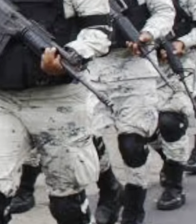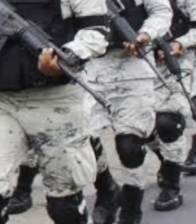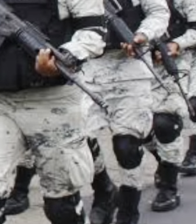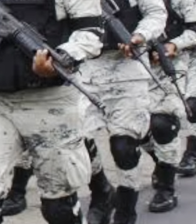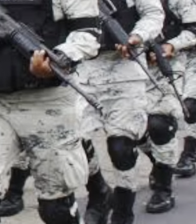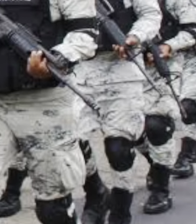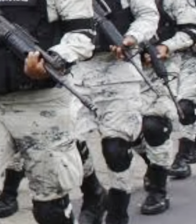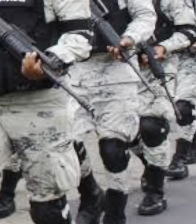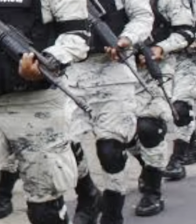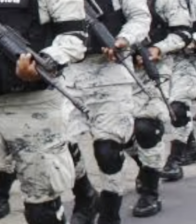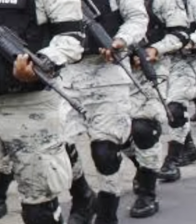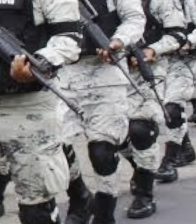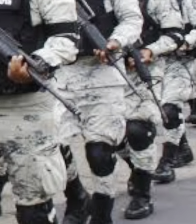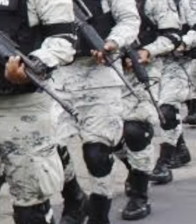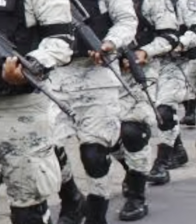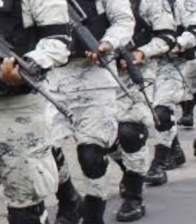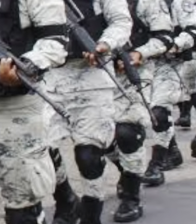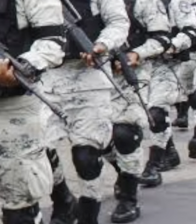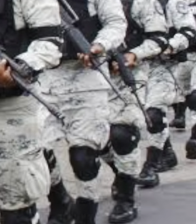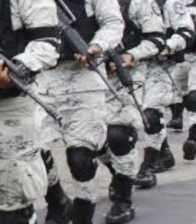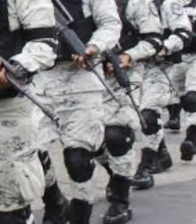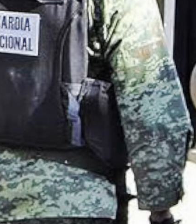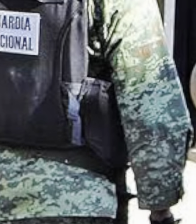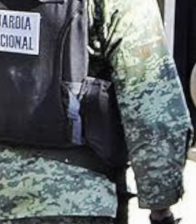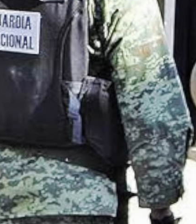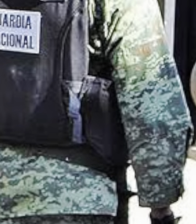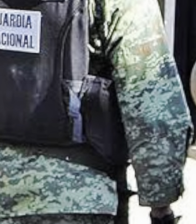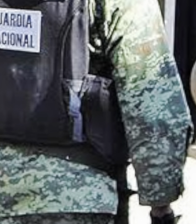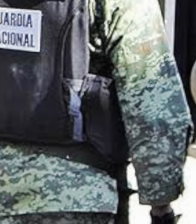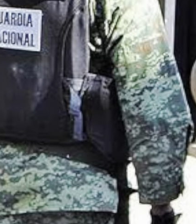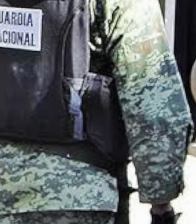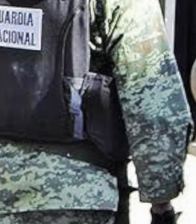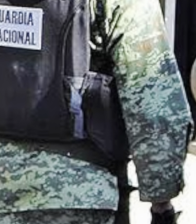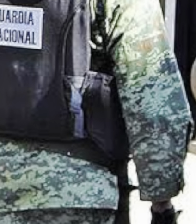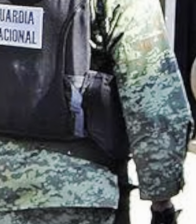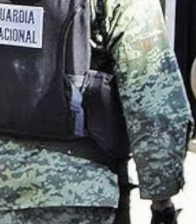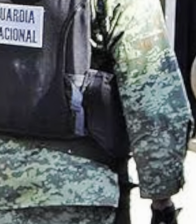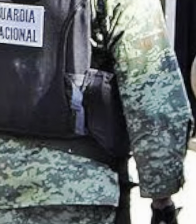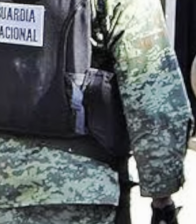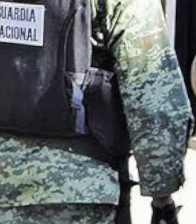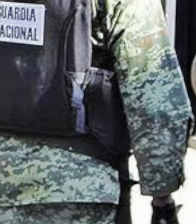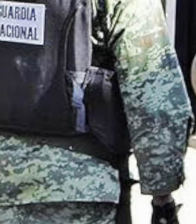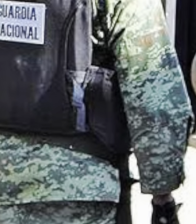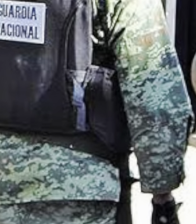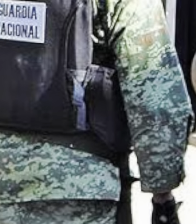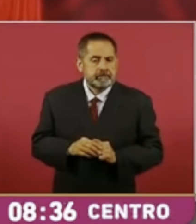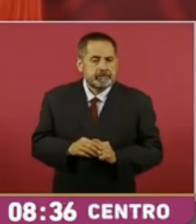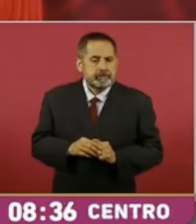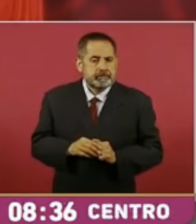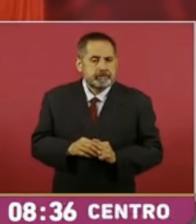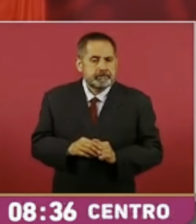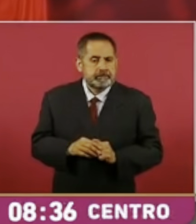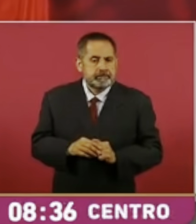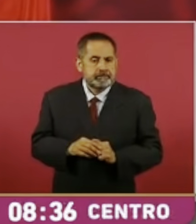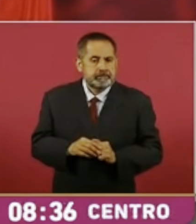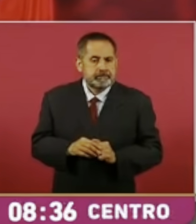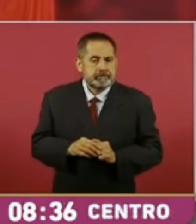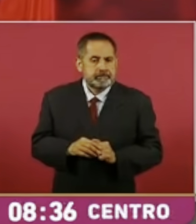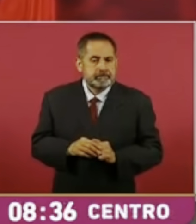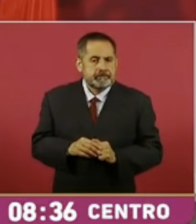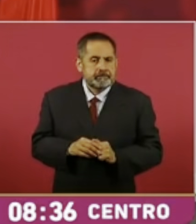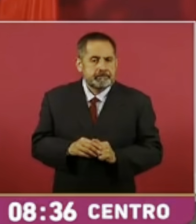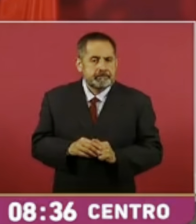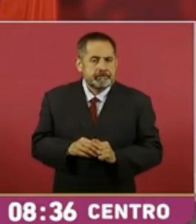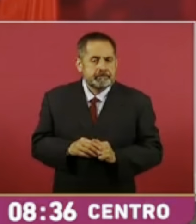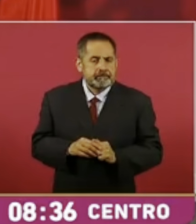El presidente Andrés Manuel López Obrador anunció esta semana que publicará un acuerdo con el que la administración y mando de la Guardia Nacional pasará a la